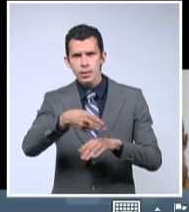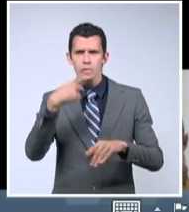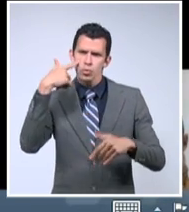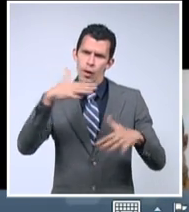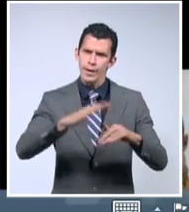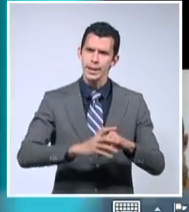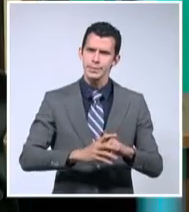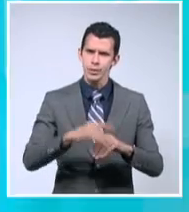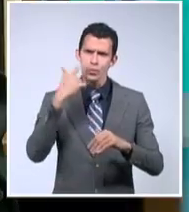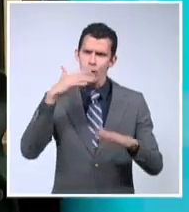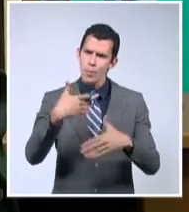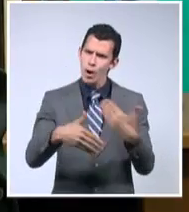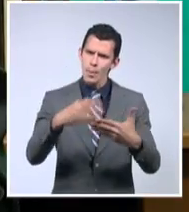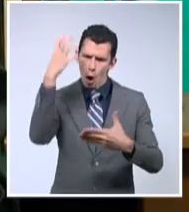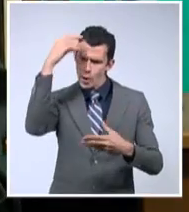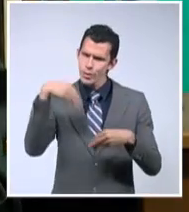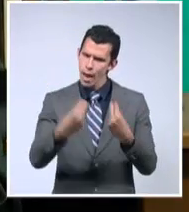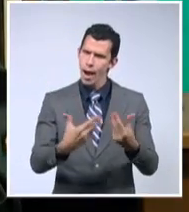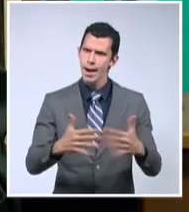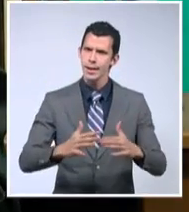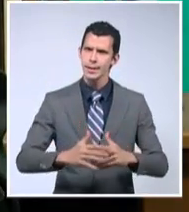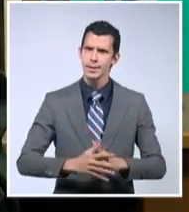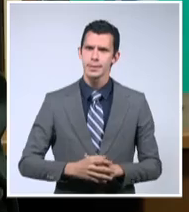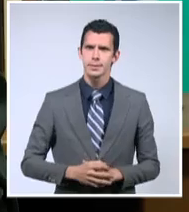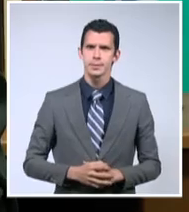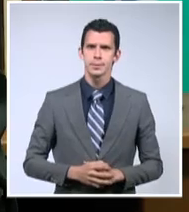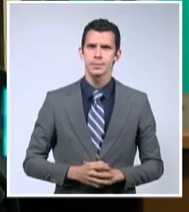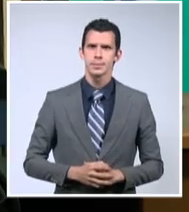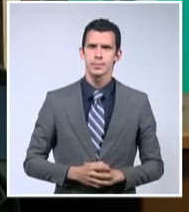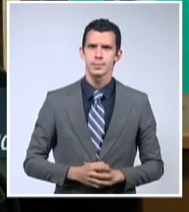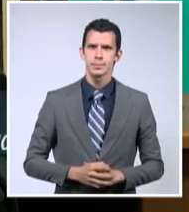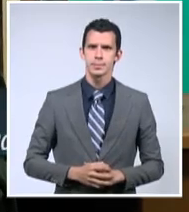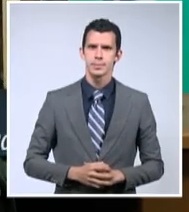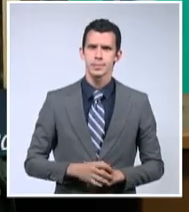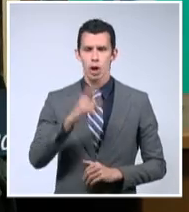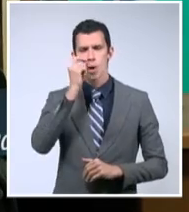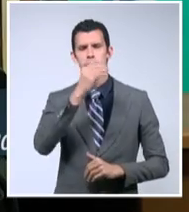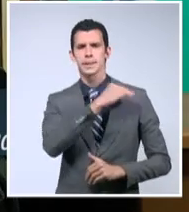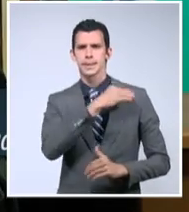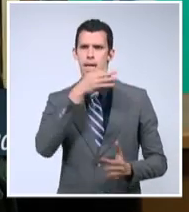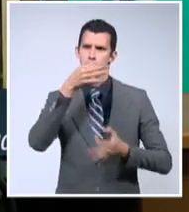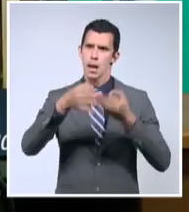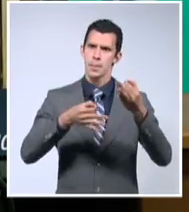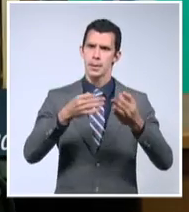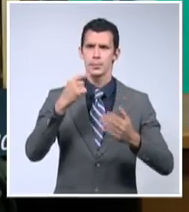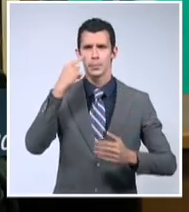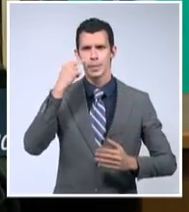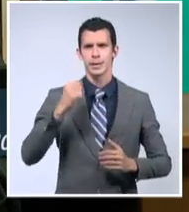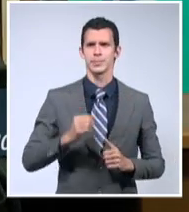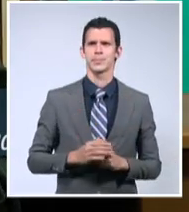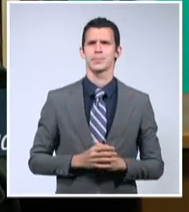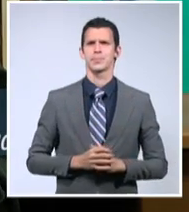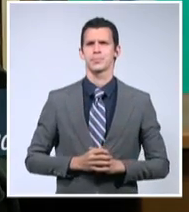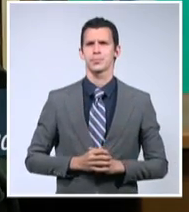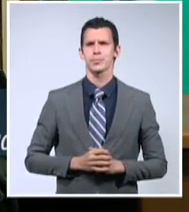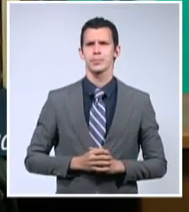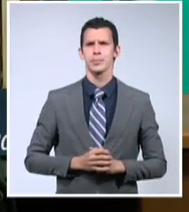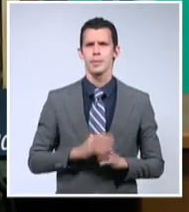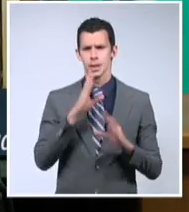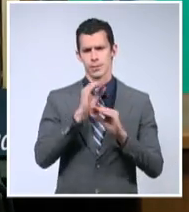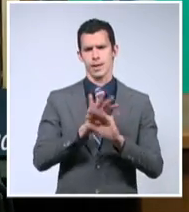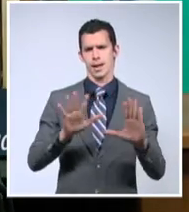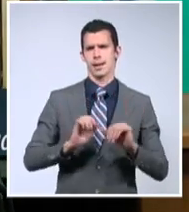atrás. Los instigadores, financistas, organizadores, hoy todavía muchos de